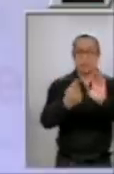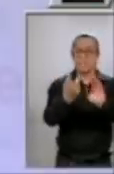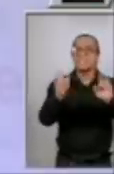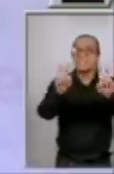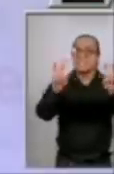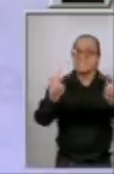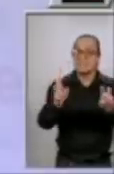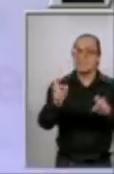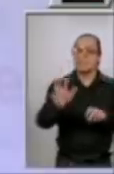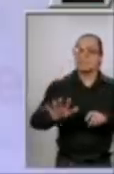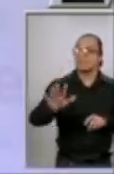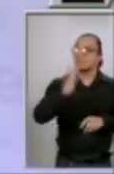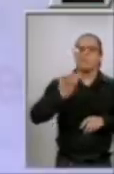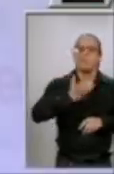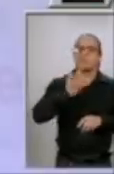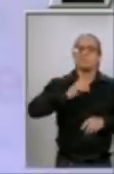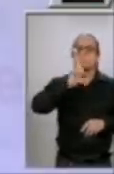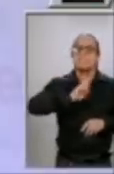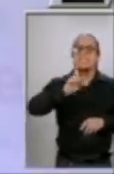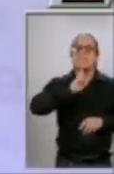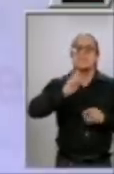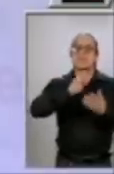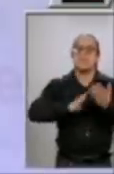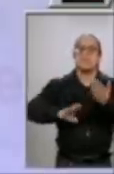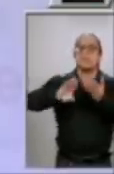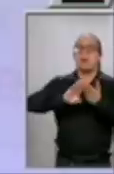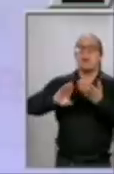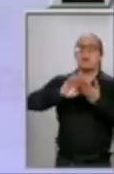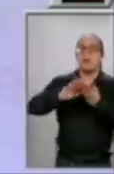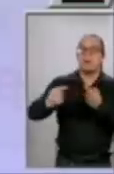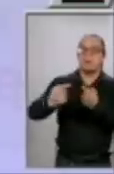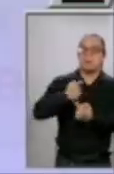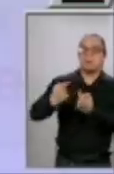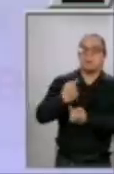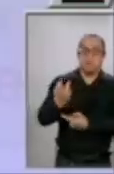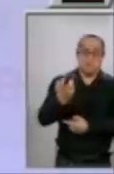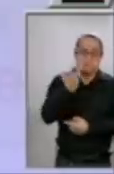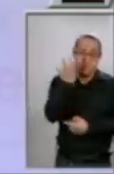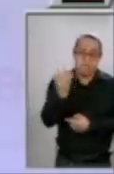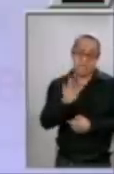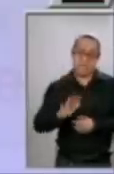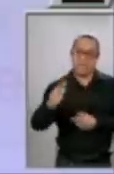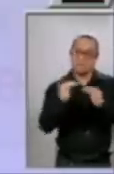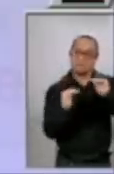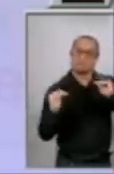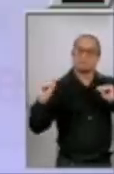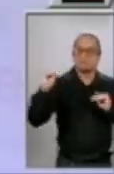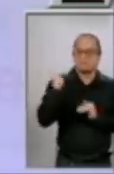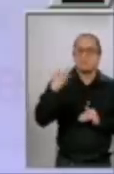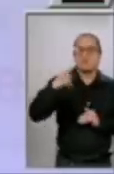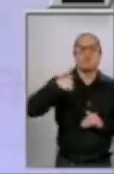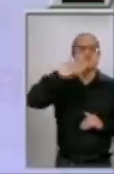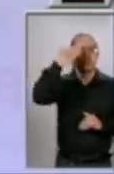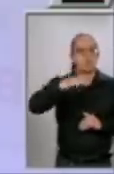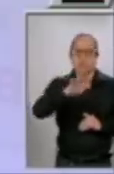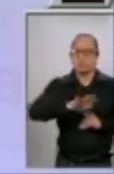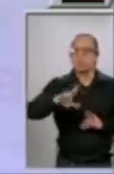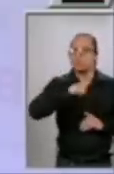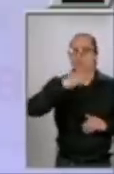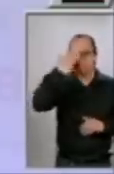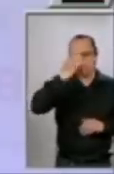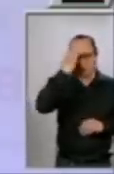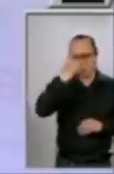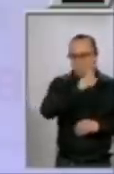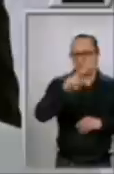de prácticas que con mentiras, con señalamientos, es con lo único que van a querer poder hacerlo. pero yo sé que con ustedes no se va a poder.